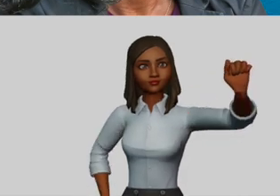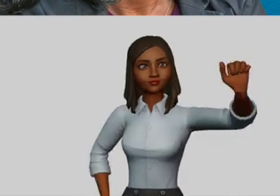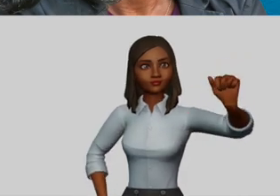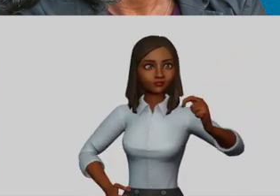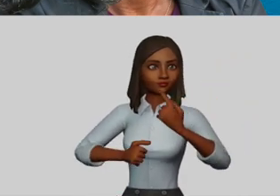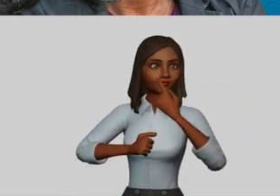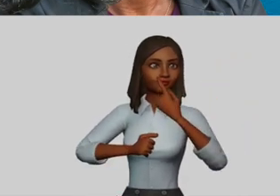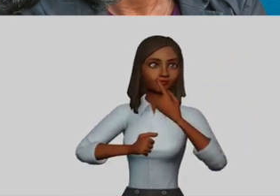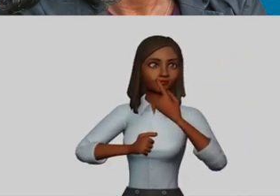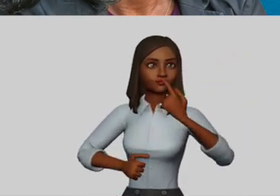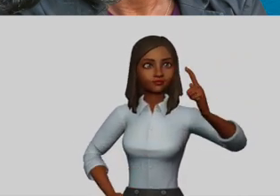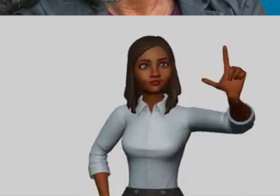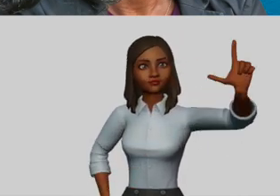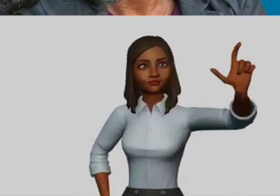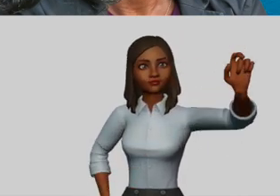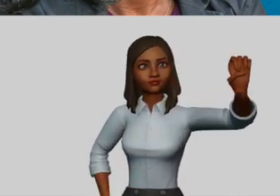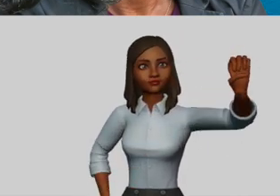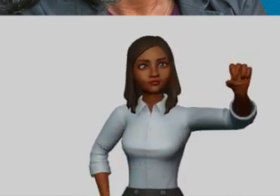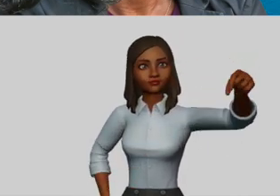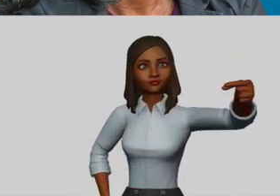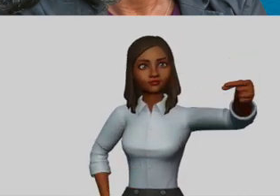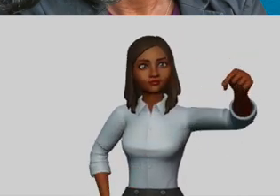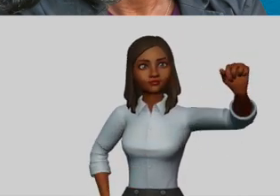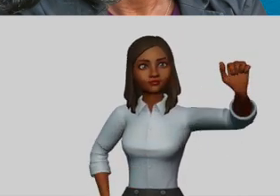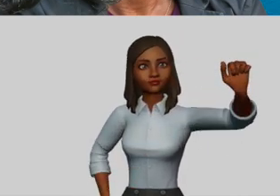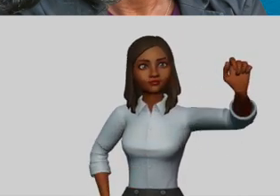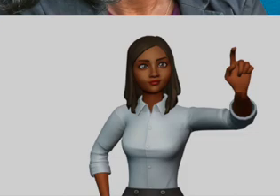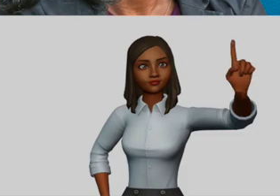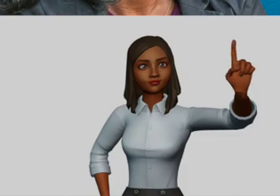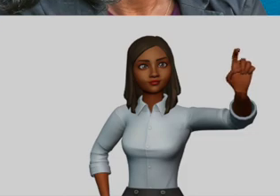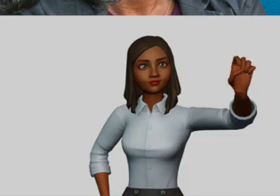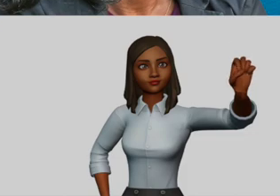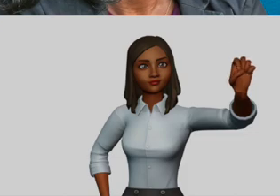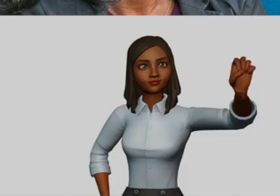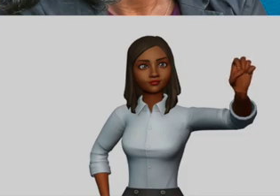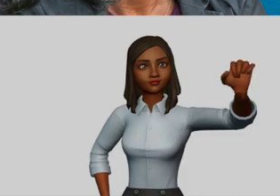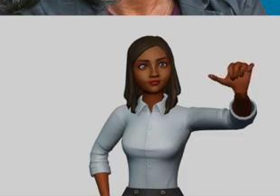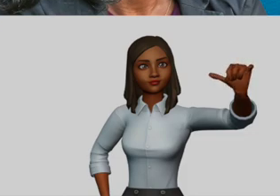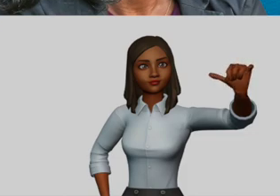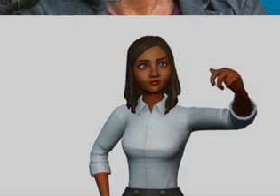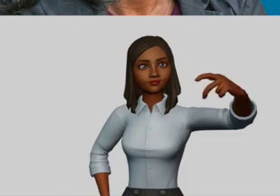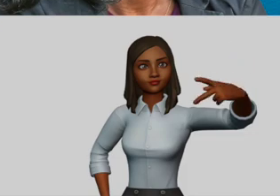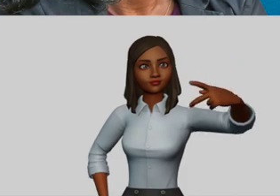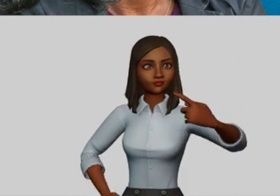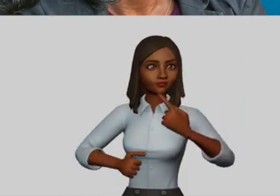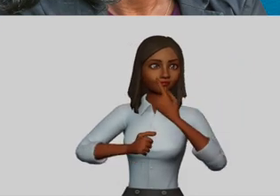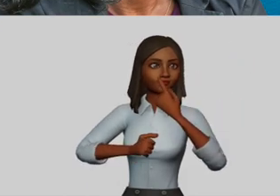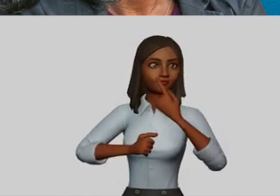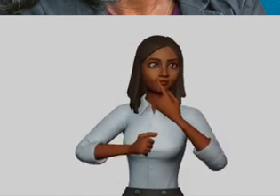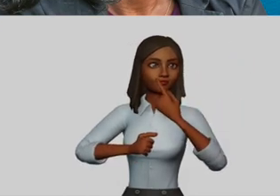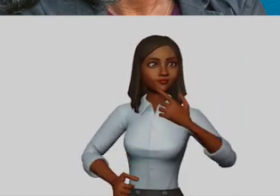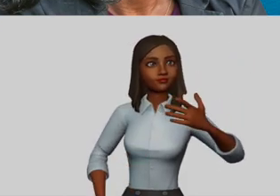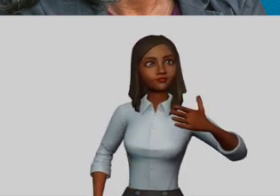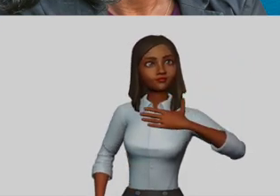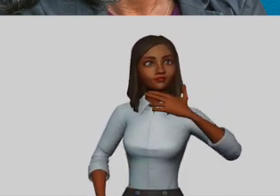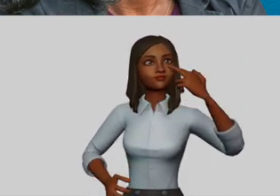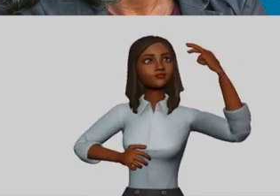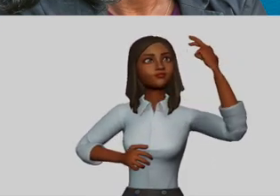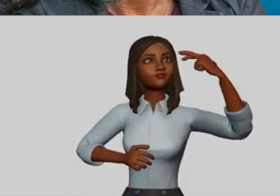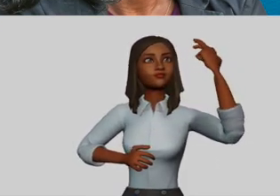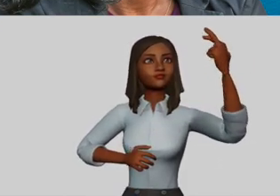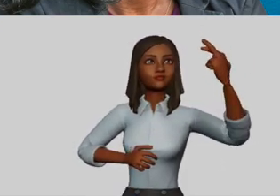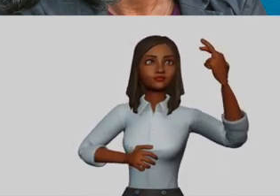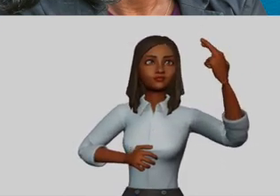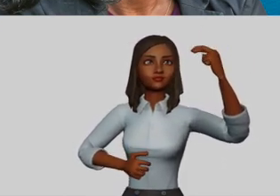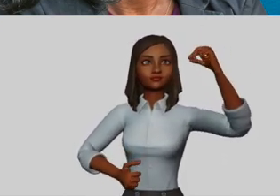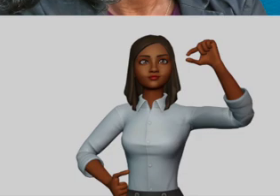diplomacia, a la, a ser diplomata, pero me, diplomática, pero de verdad,